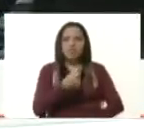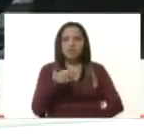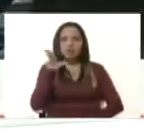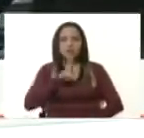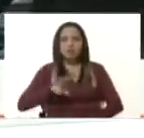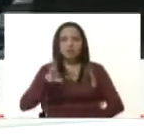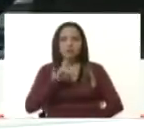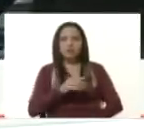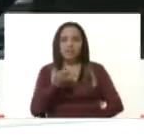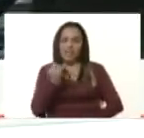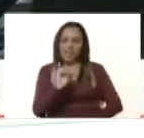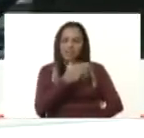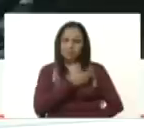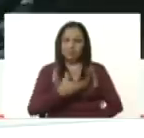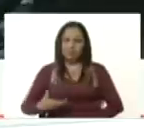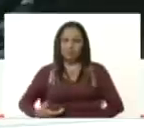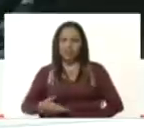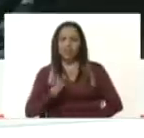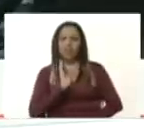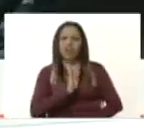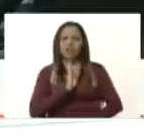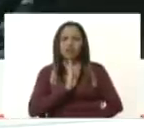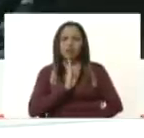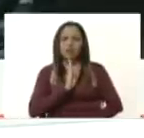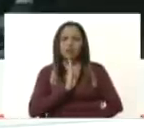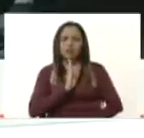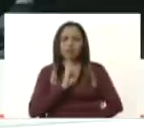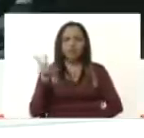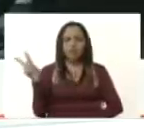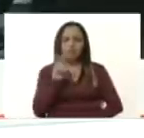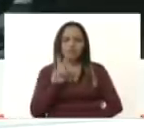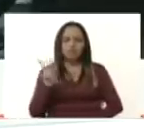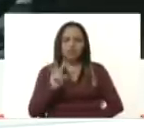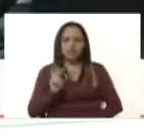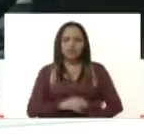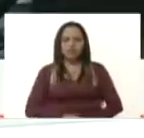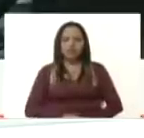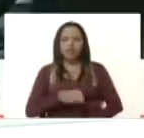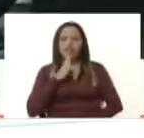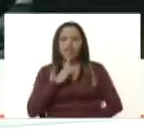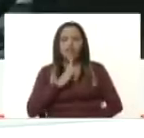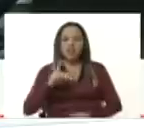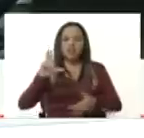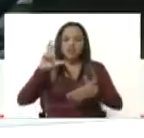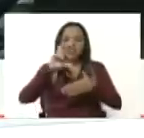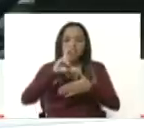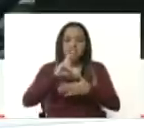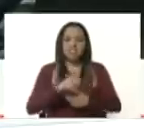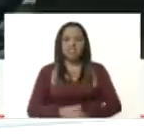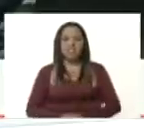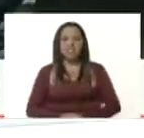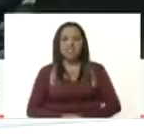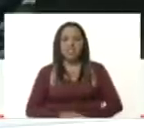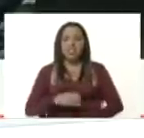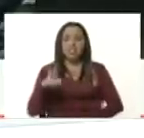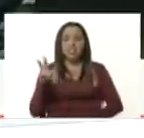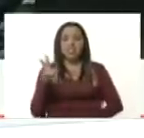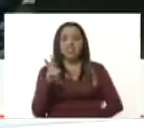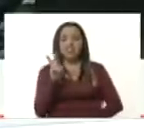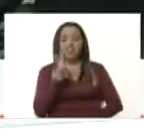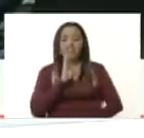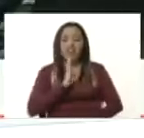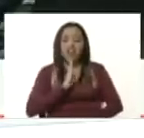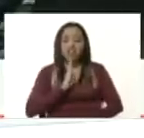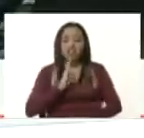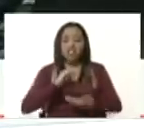Aquí está el presidente del Banco de Venezuela, del Banco Bicentenario, del Banco del Tesoro,